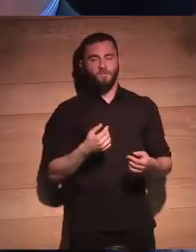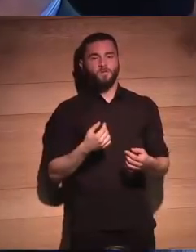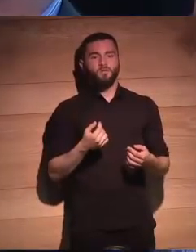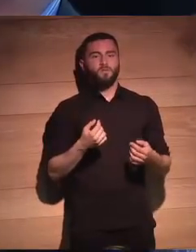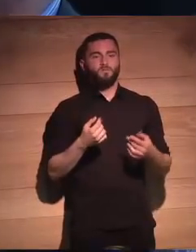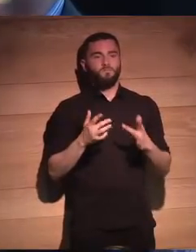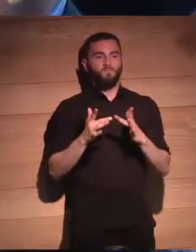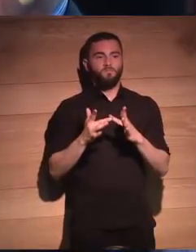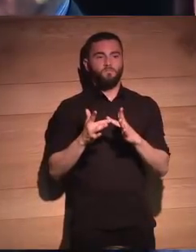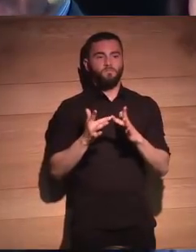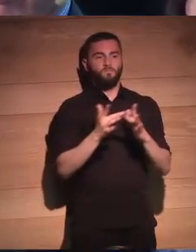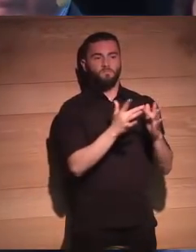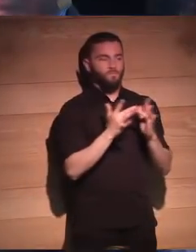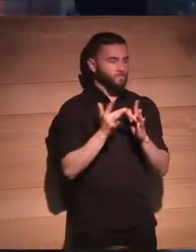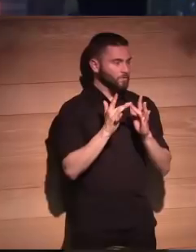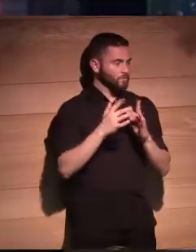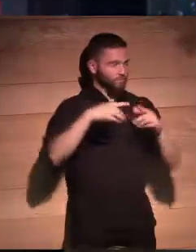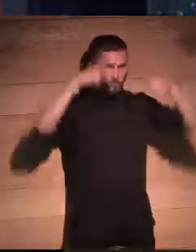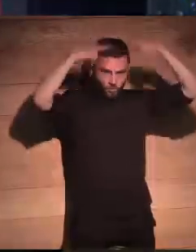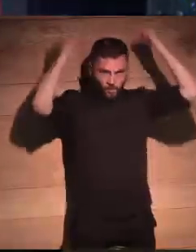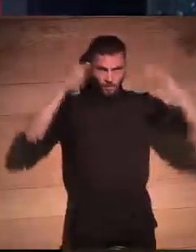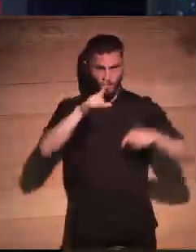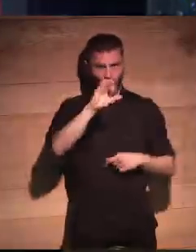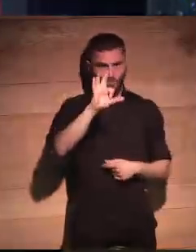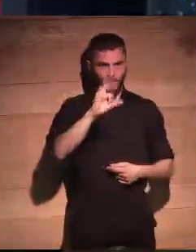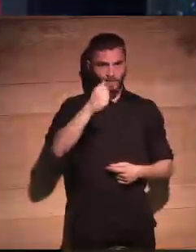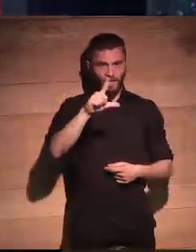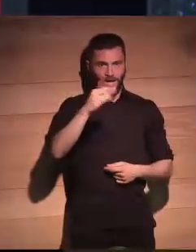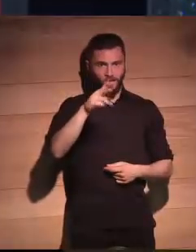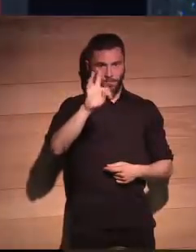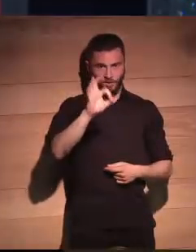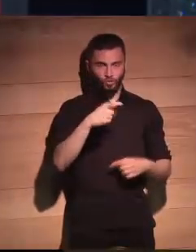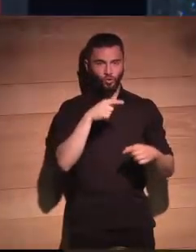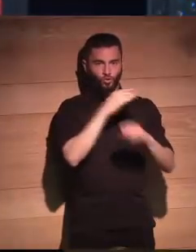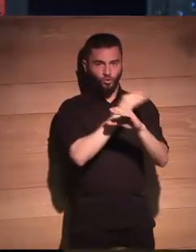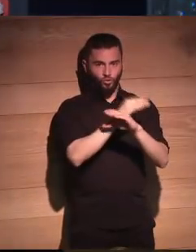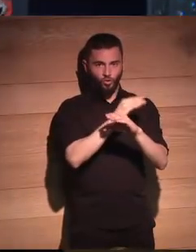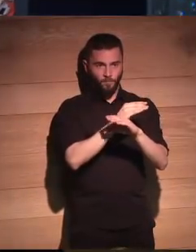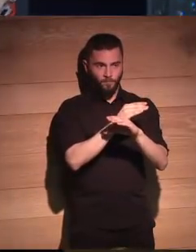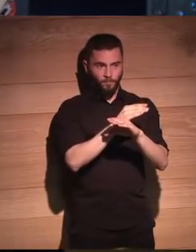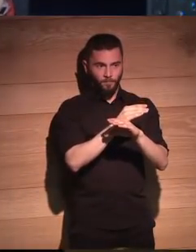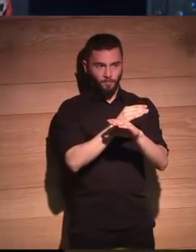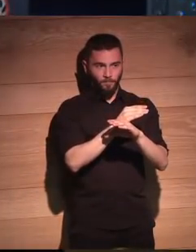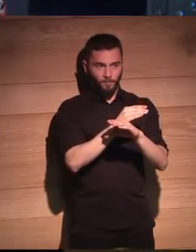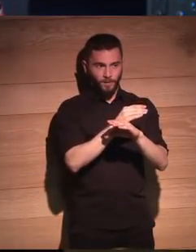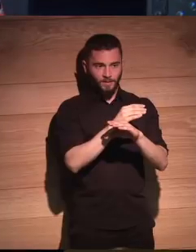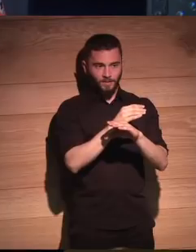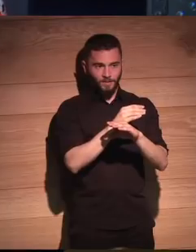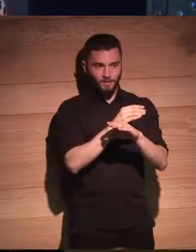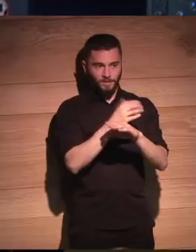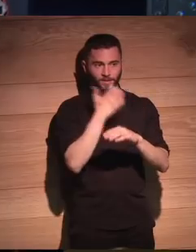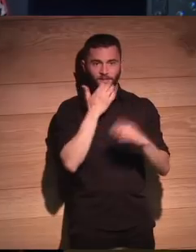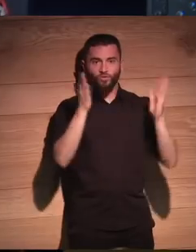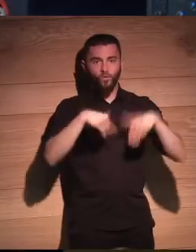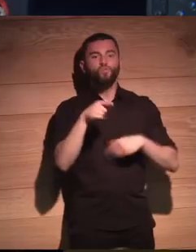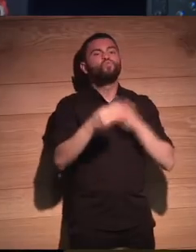Batman. Luis Alberto, ¿qué harías tú sin tus tebeos? Poca cosa. De hecho, Menos mal que los